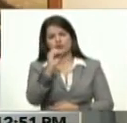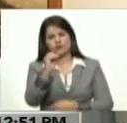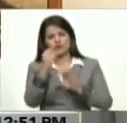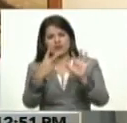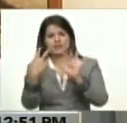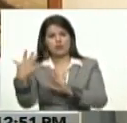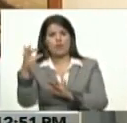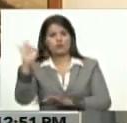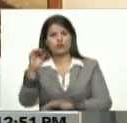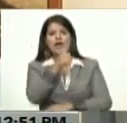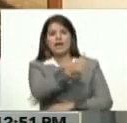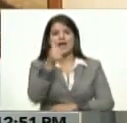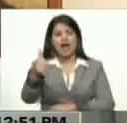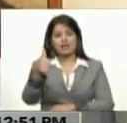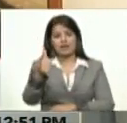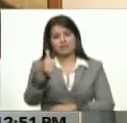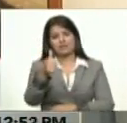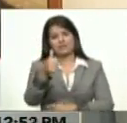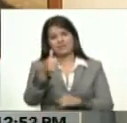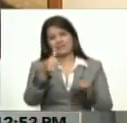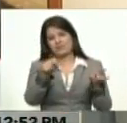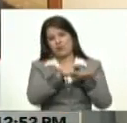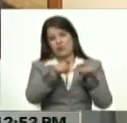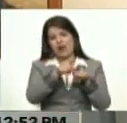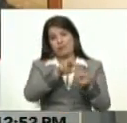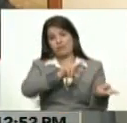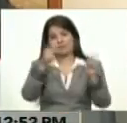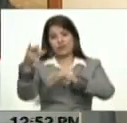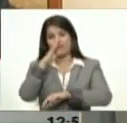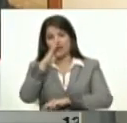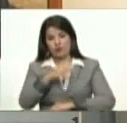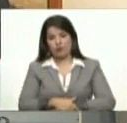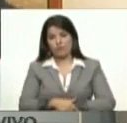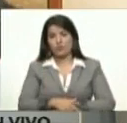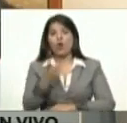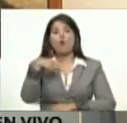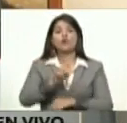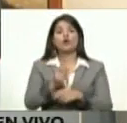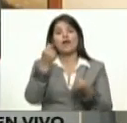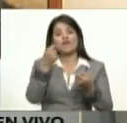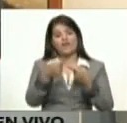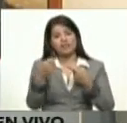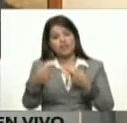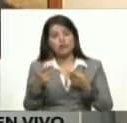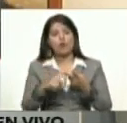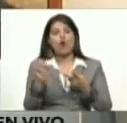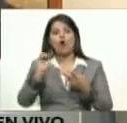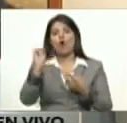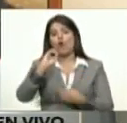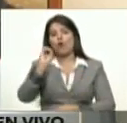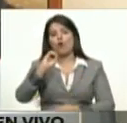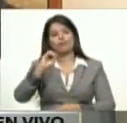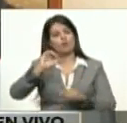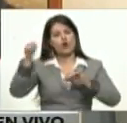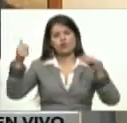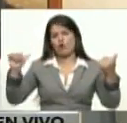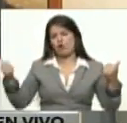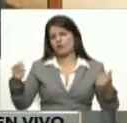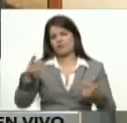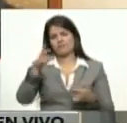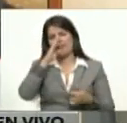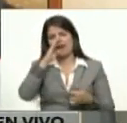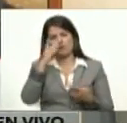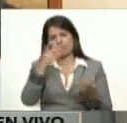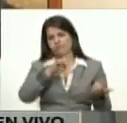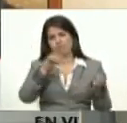0 al 0,75% de cada una de esas transacciones. Y no solamente las transacciones en efectivo, monetarias, sino otro tipo de transacciones